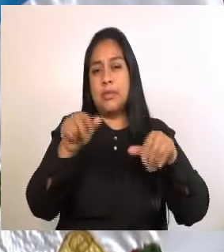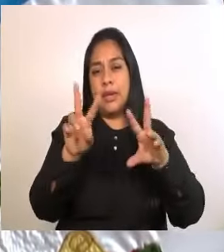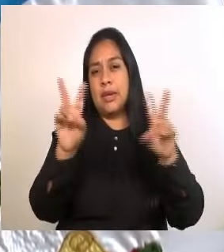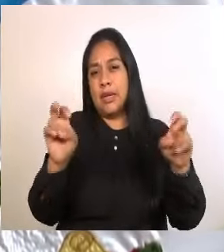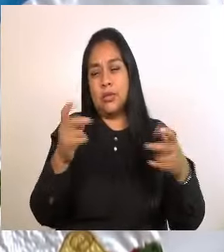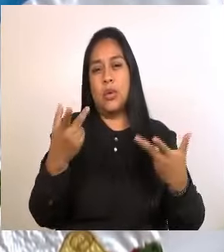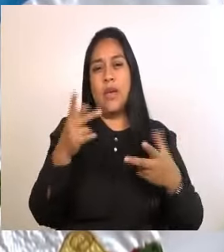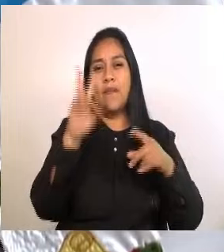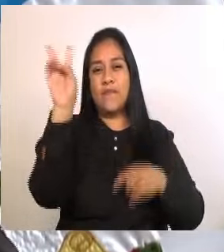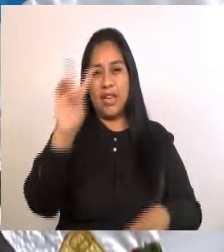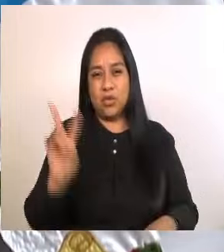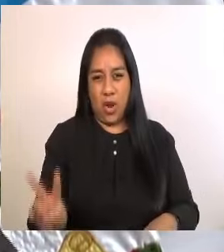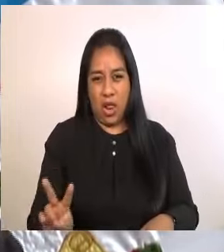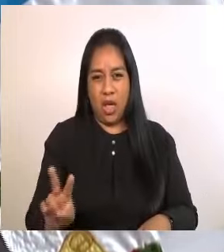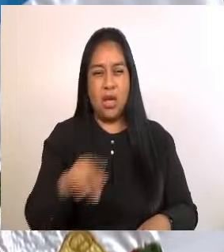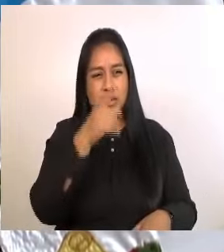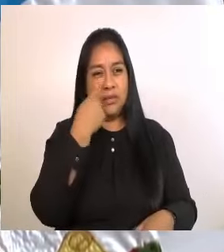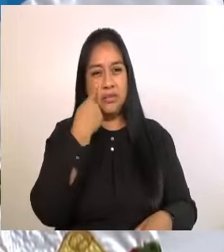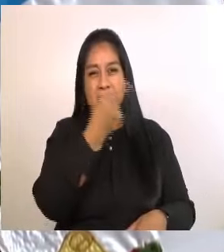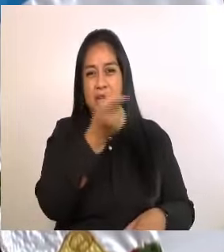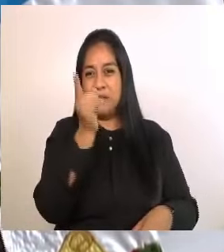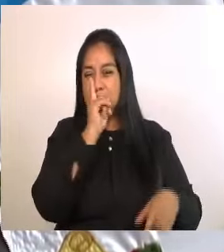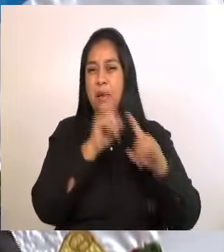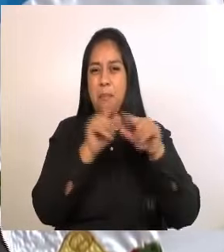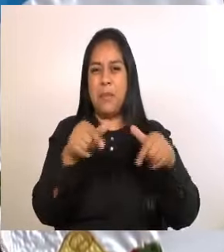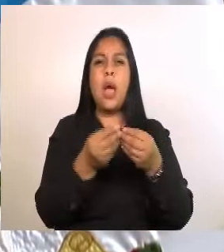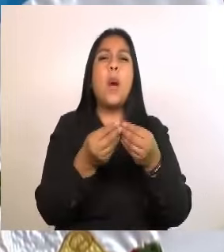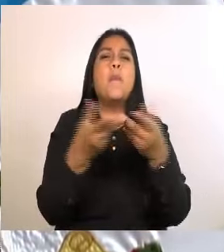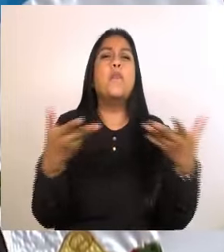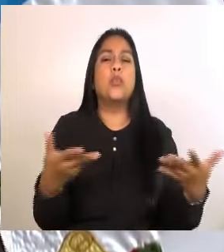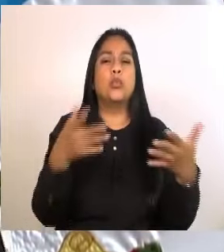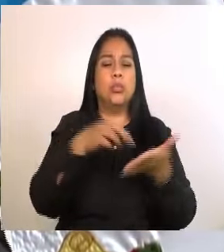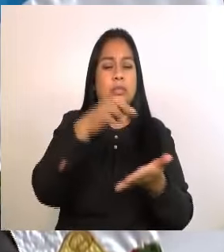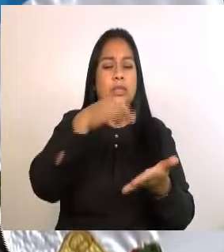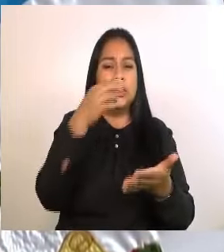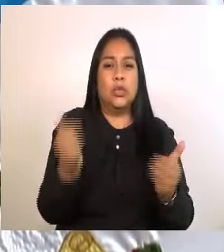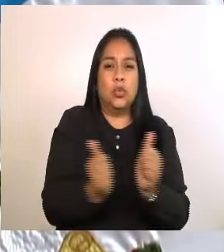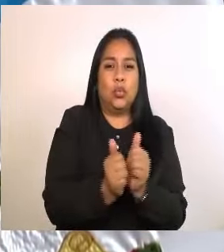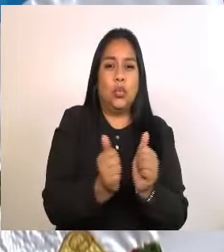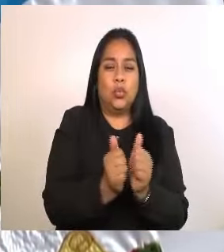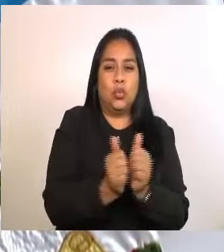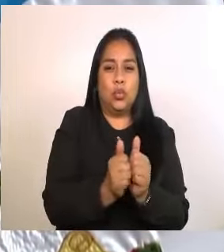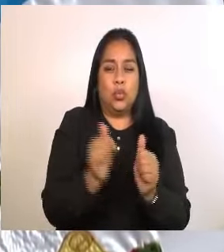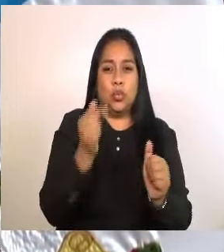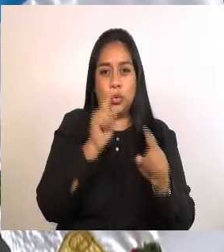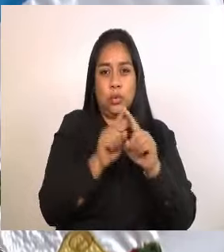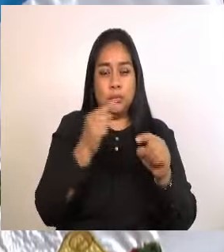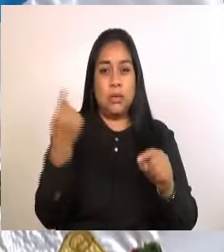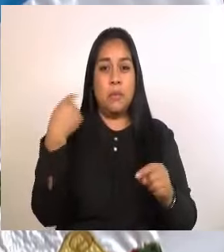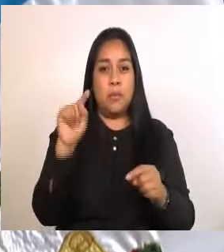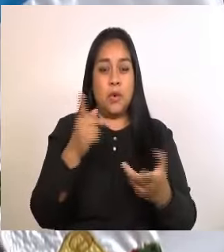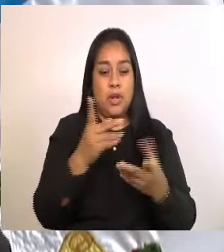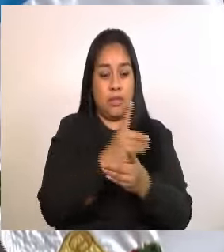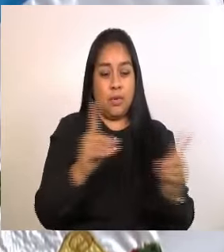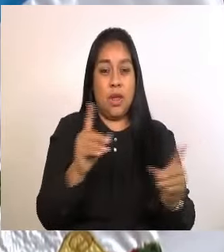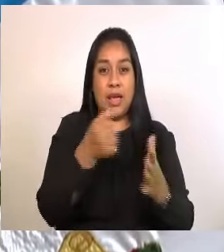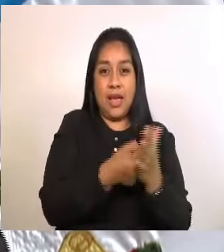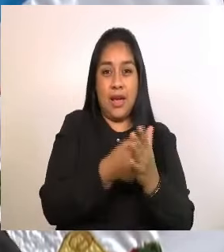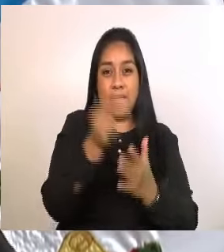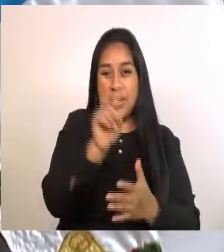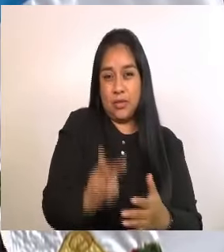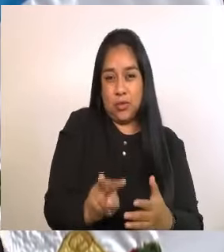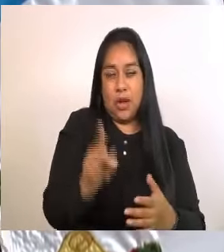Venezuela, usted se puede ver muchos países conjuntamente luchando por la democracia en Venezuela, pero Guatemala